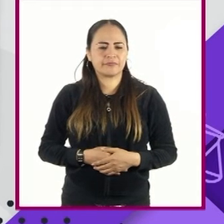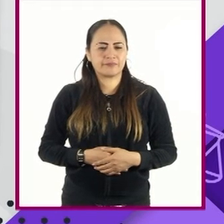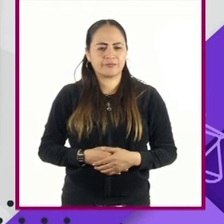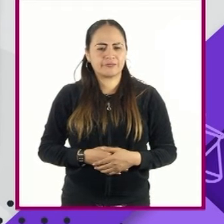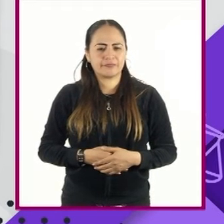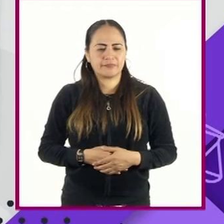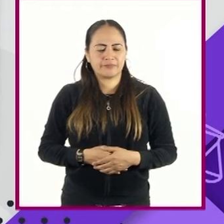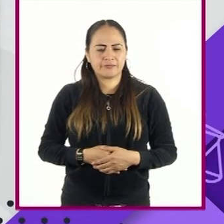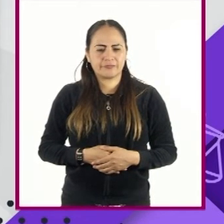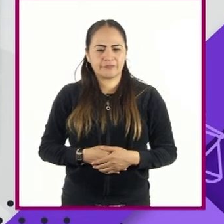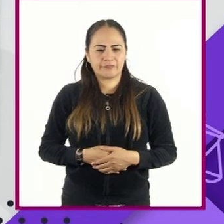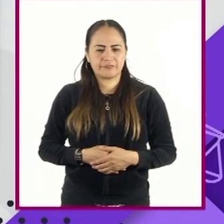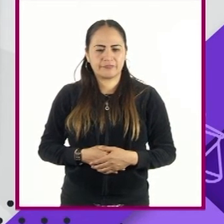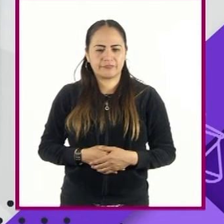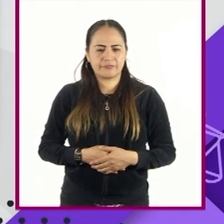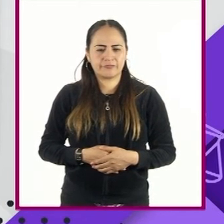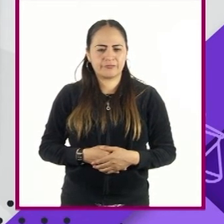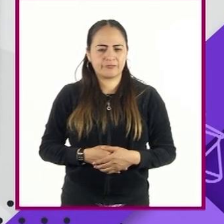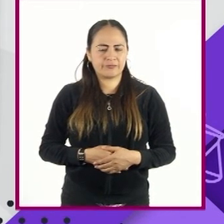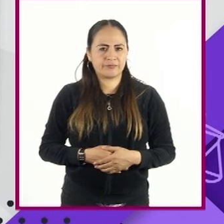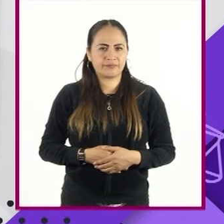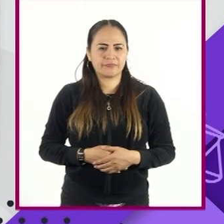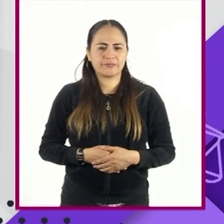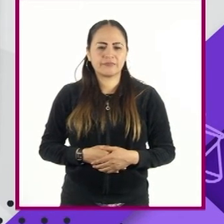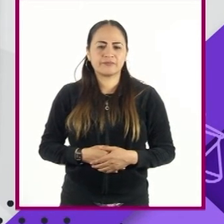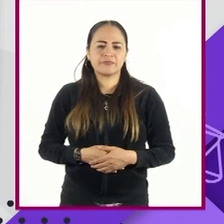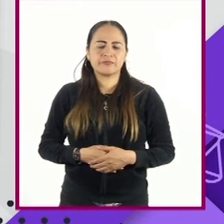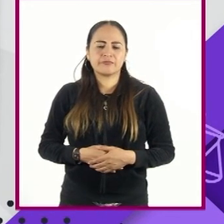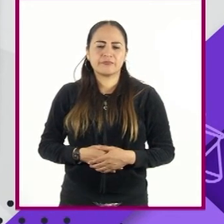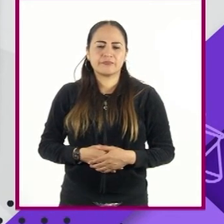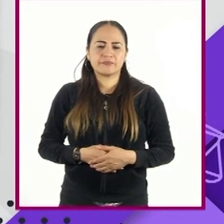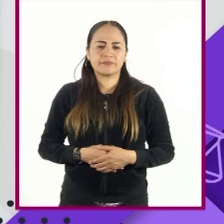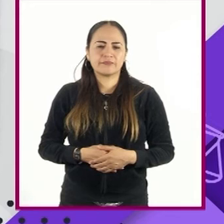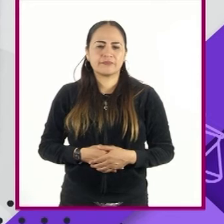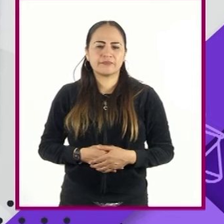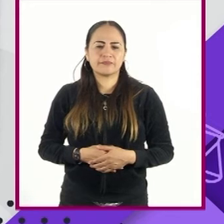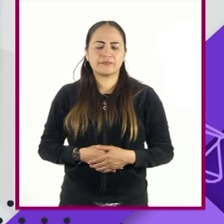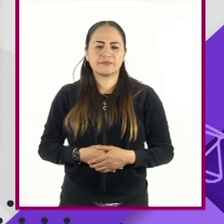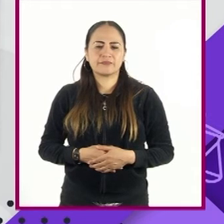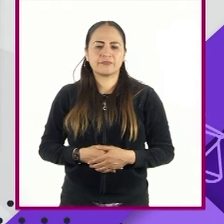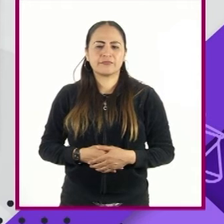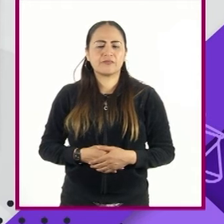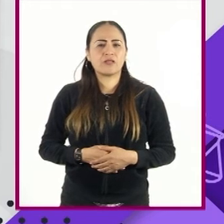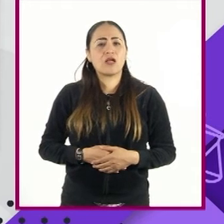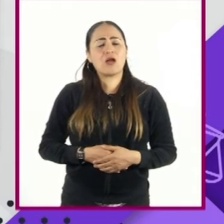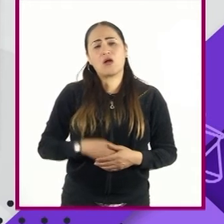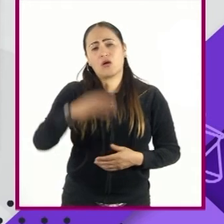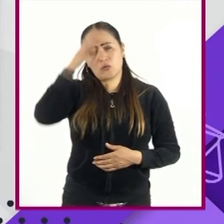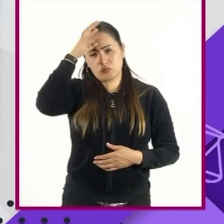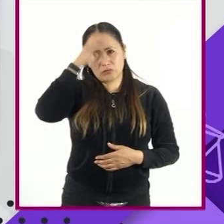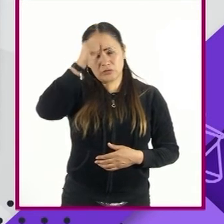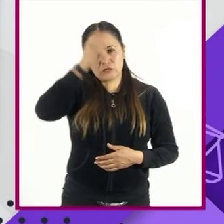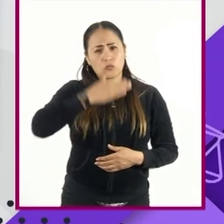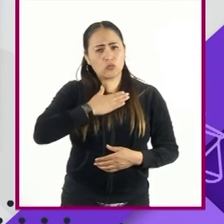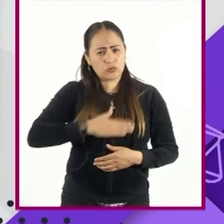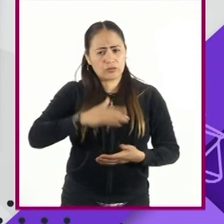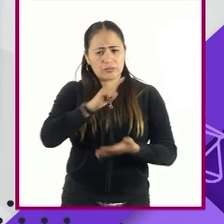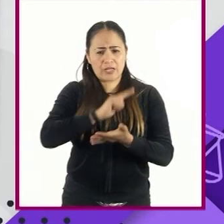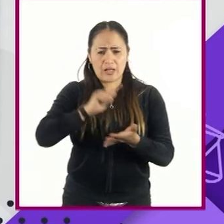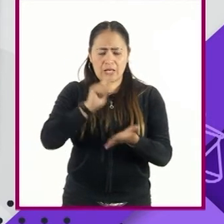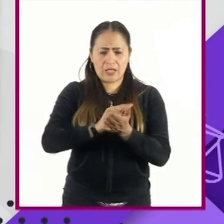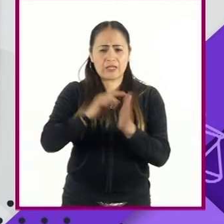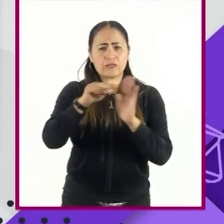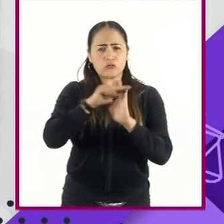fin que debe buscarse de manera constante e incansable. Los conceptos justicia, leyes o